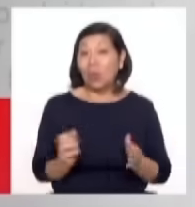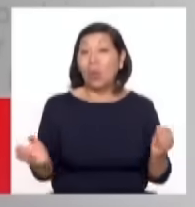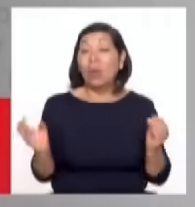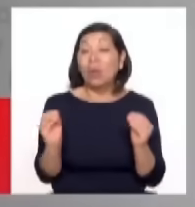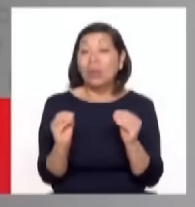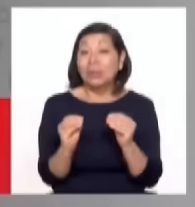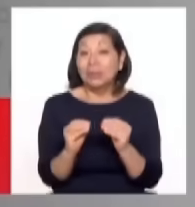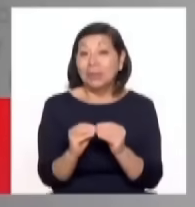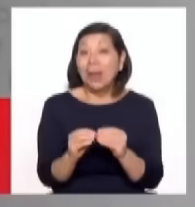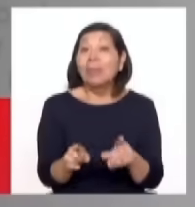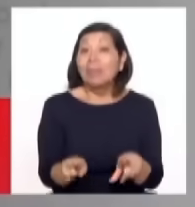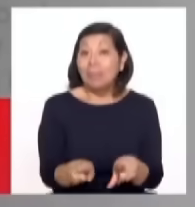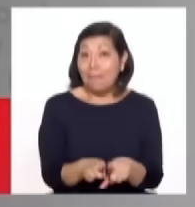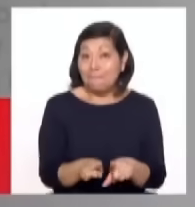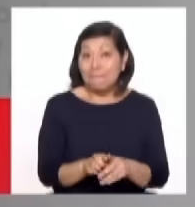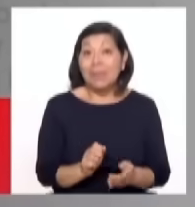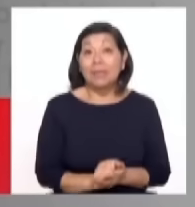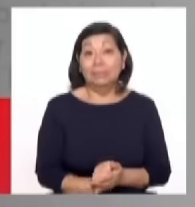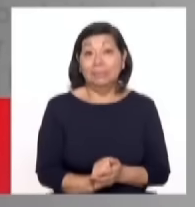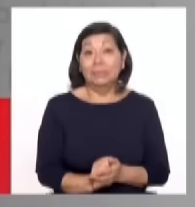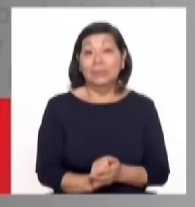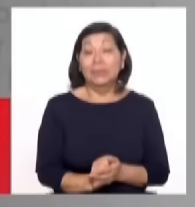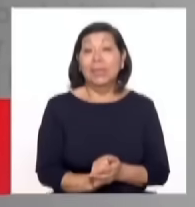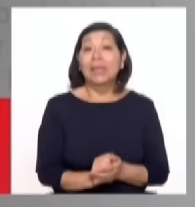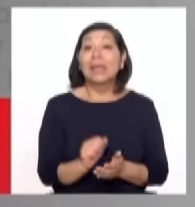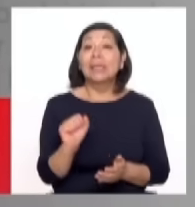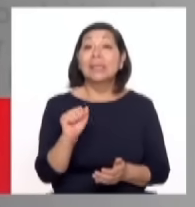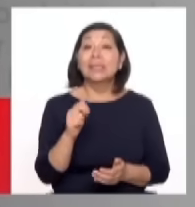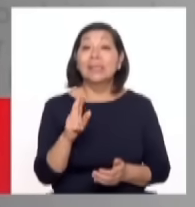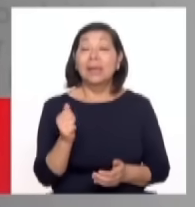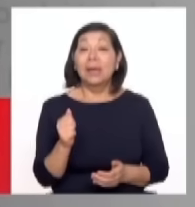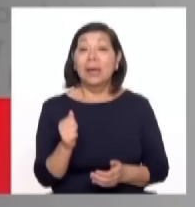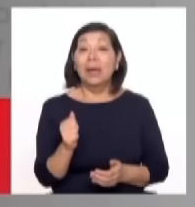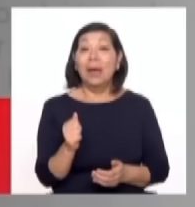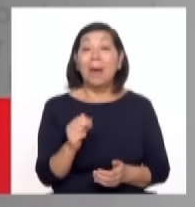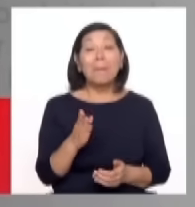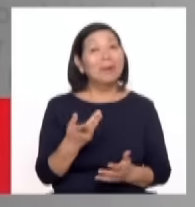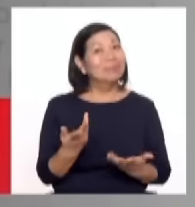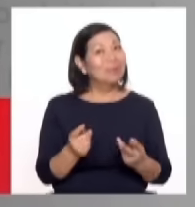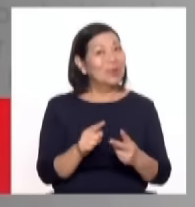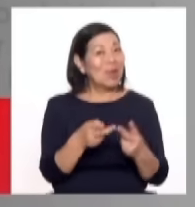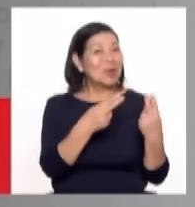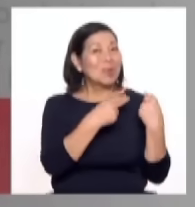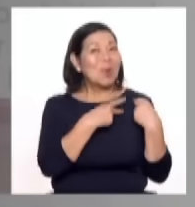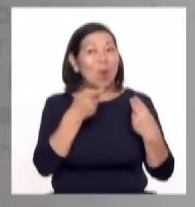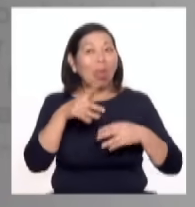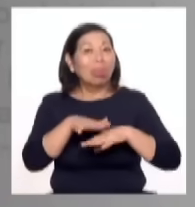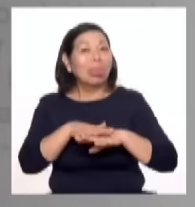entorno y también el tema de Sada Goray y su entorno, nada menos.